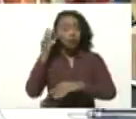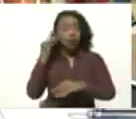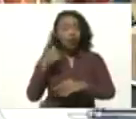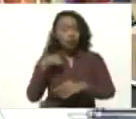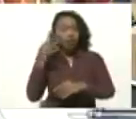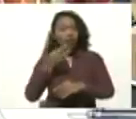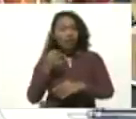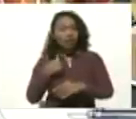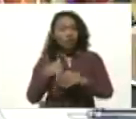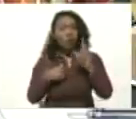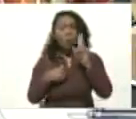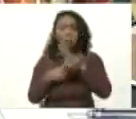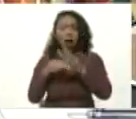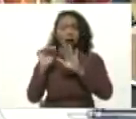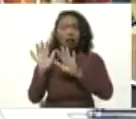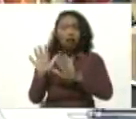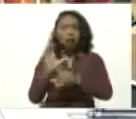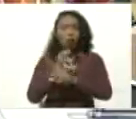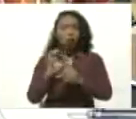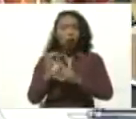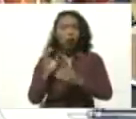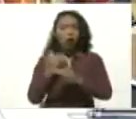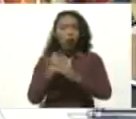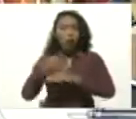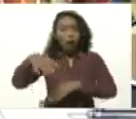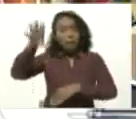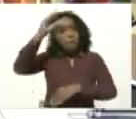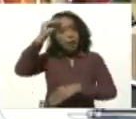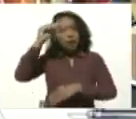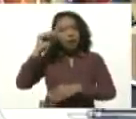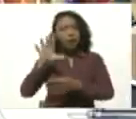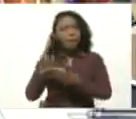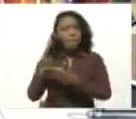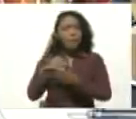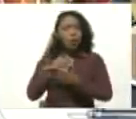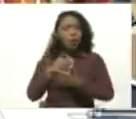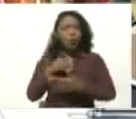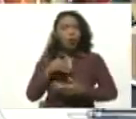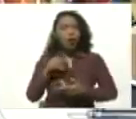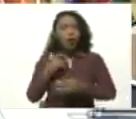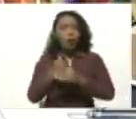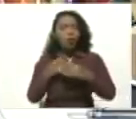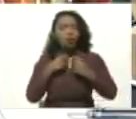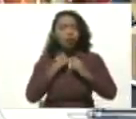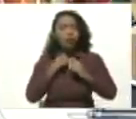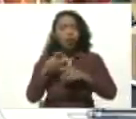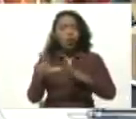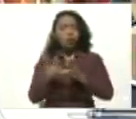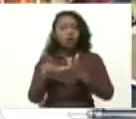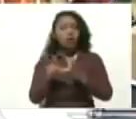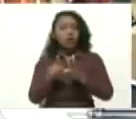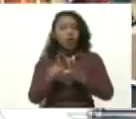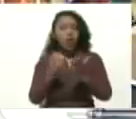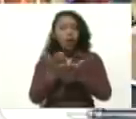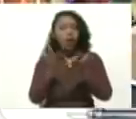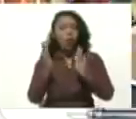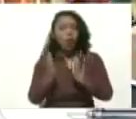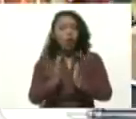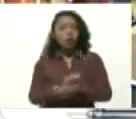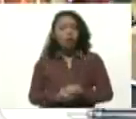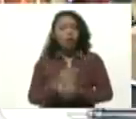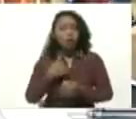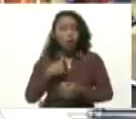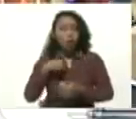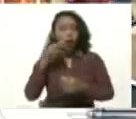veo así, yo la veo a ella en televisión recorriendo los liceos y las escuelas y veo